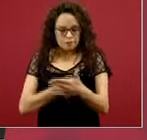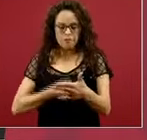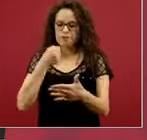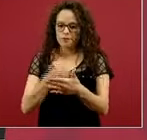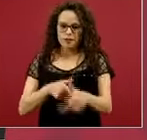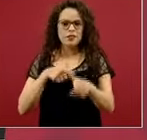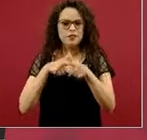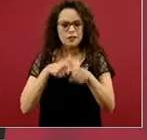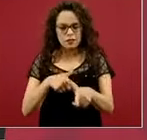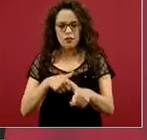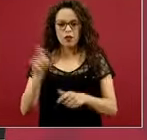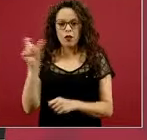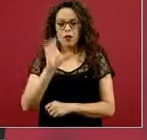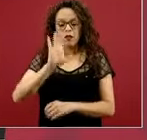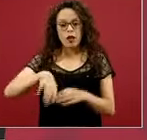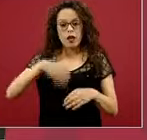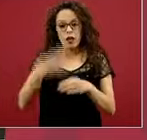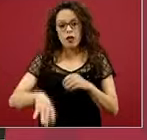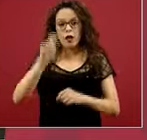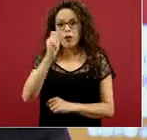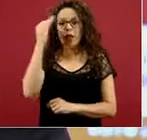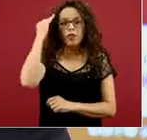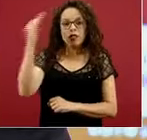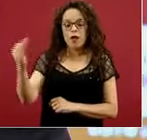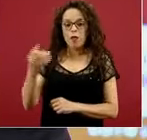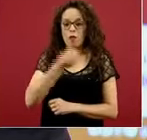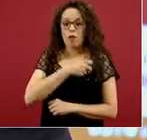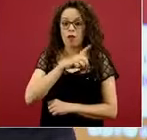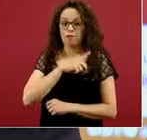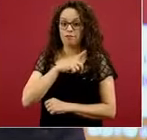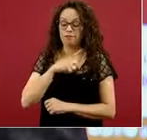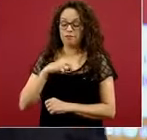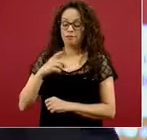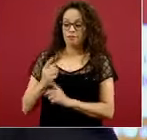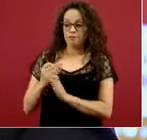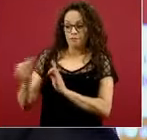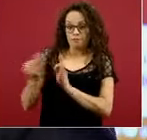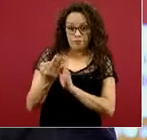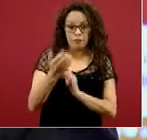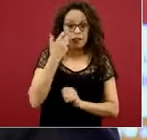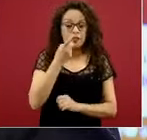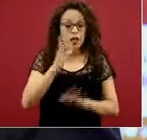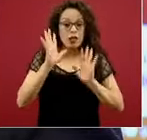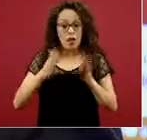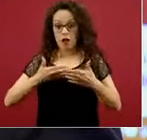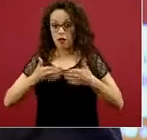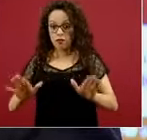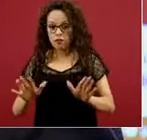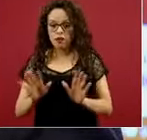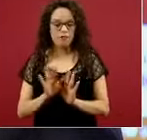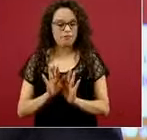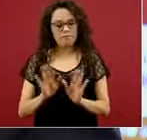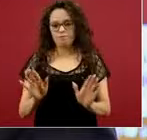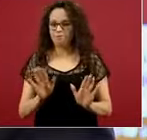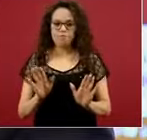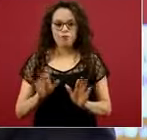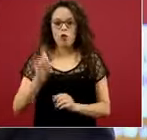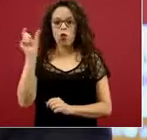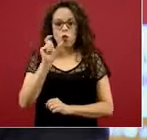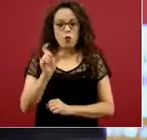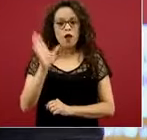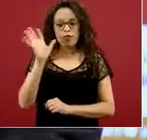que cuando se terminó la jornada de sana distancia, no es que se haya liberado, ¿no? Sino lo que se decidió, y en ese momento, y se